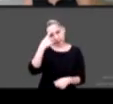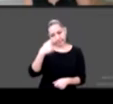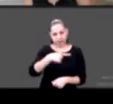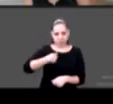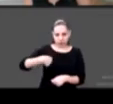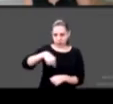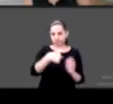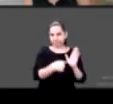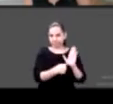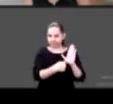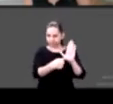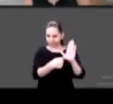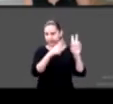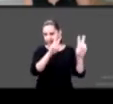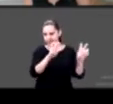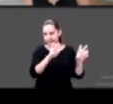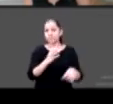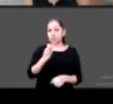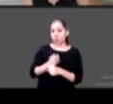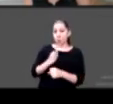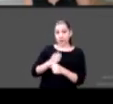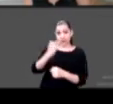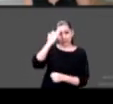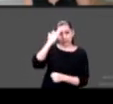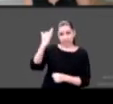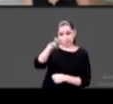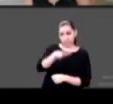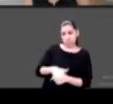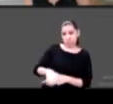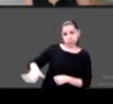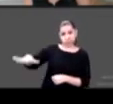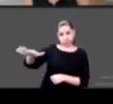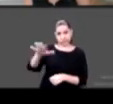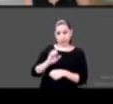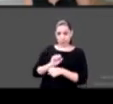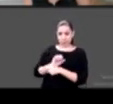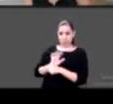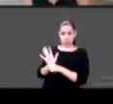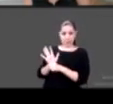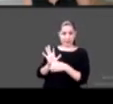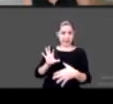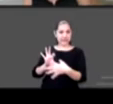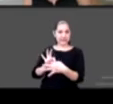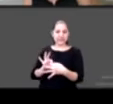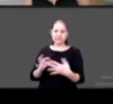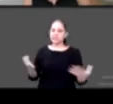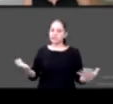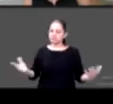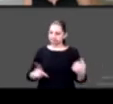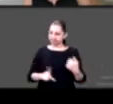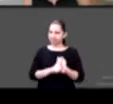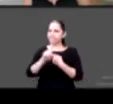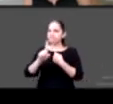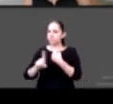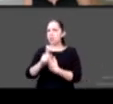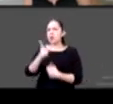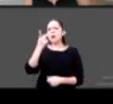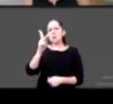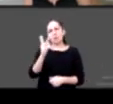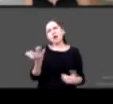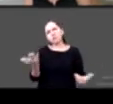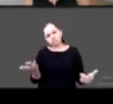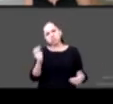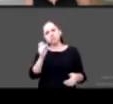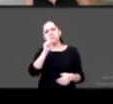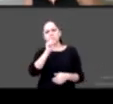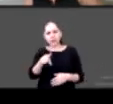una situación muy compleja con el COVID, pero también nos ha dado otras áreas de oportunidad donde podemos nosotros estar a